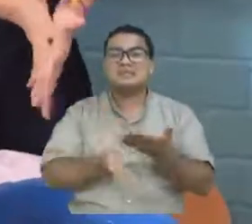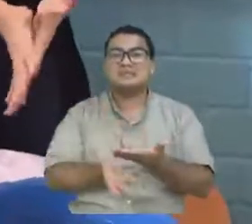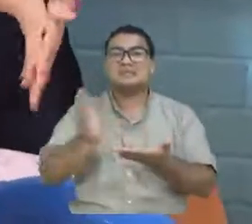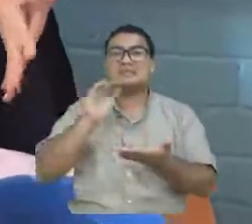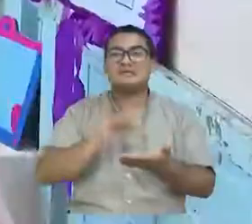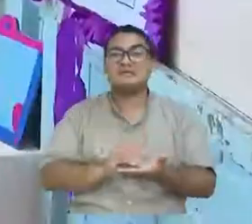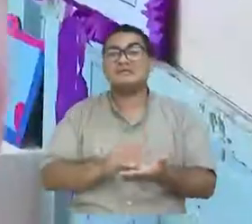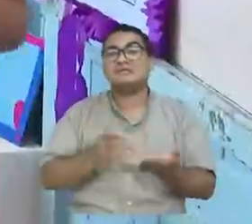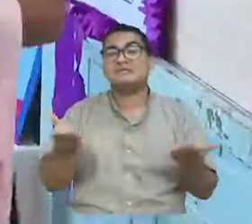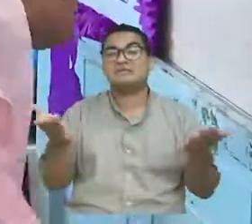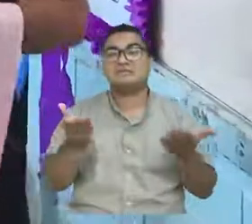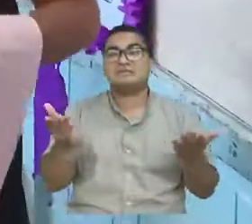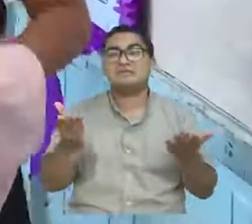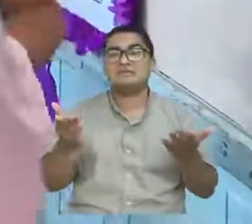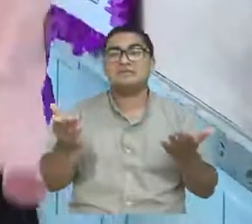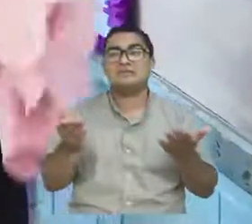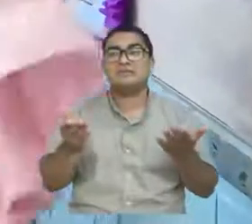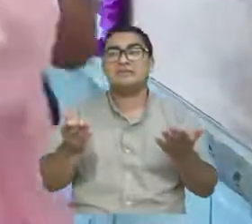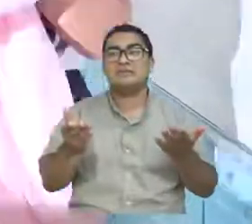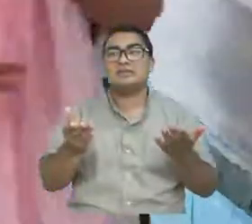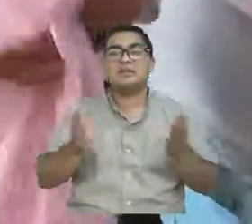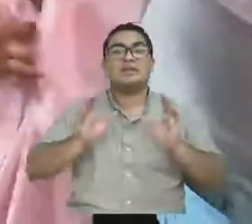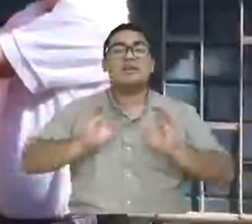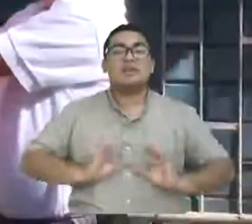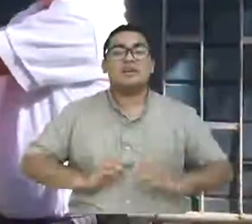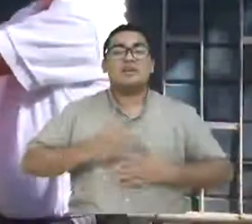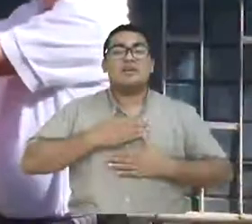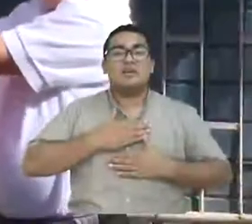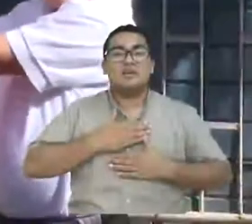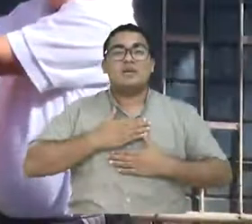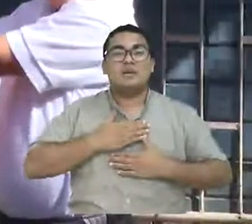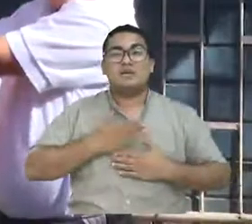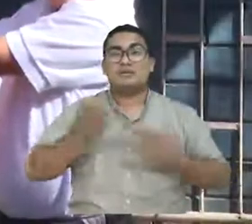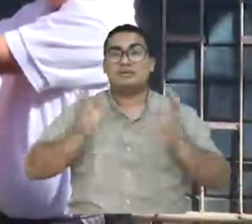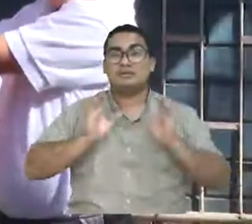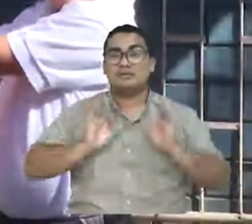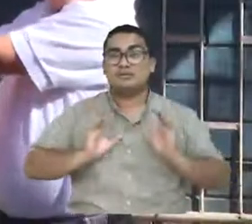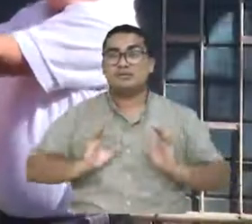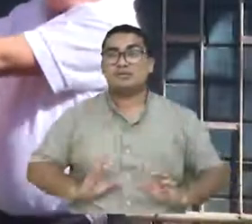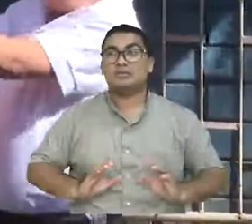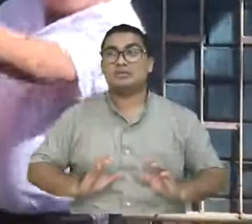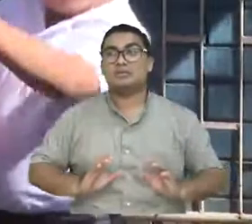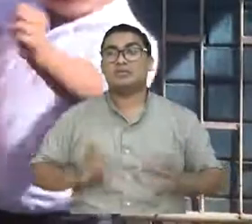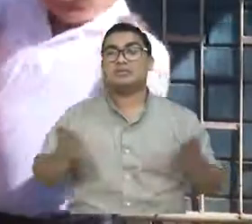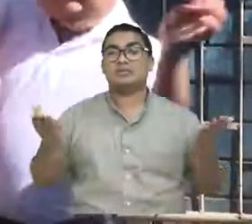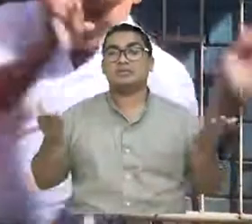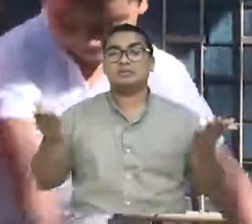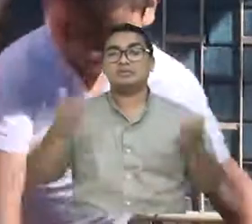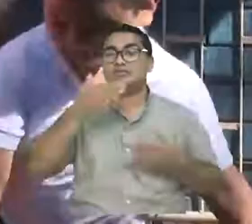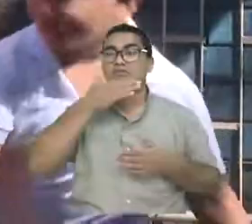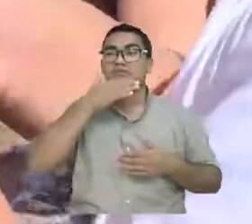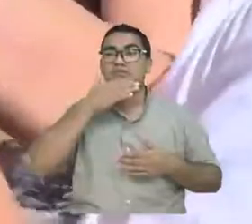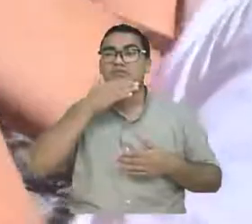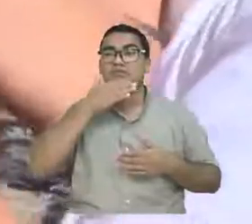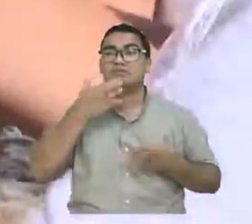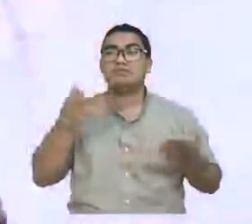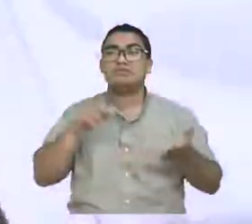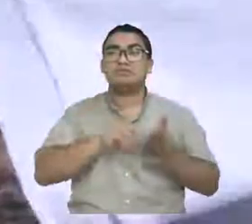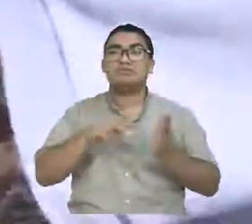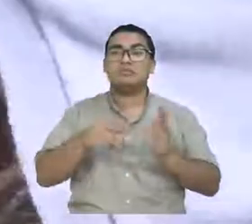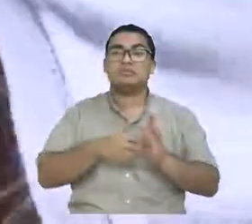poca oxigenación hacia el cuerpo, y el cuerpo se adapta a esta baja oxigenación y lo que hace es un